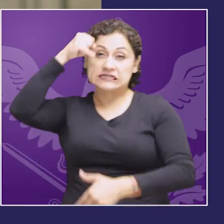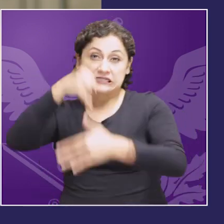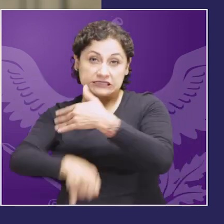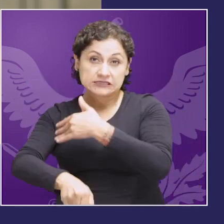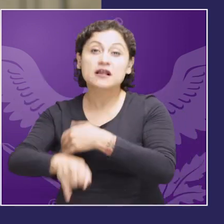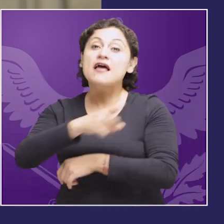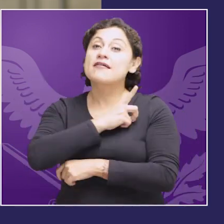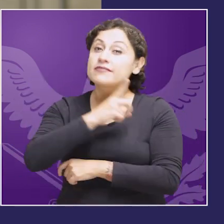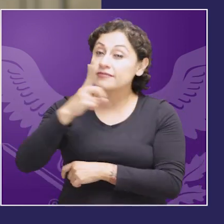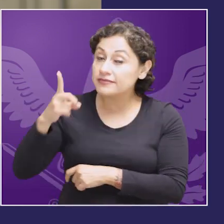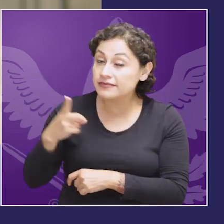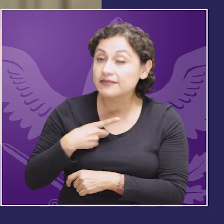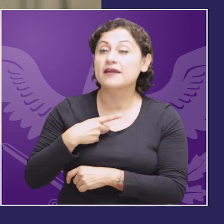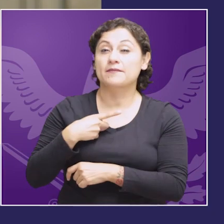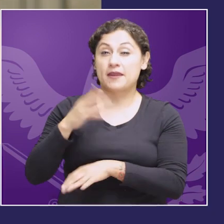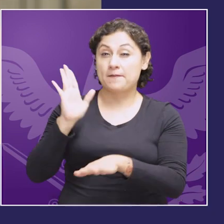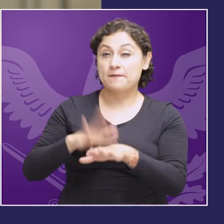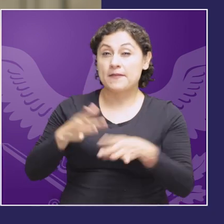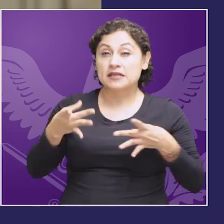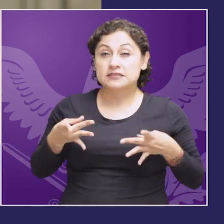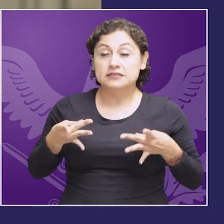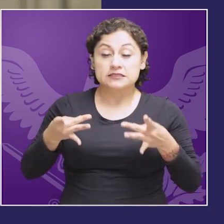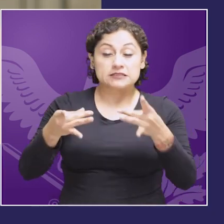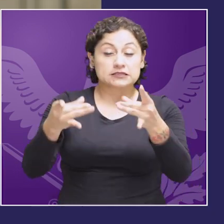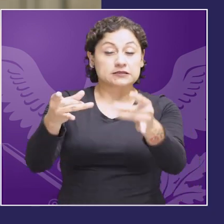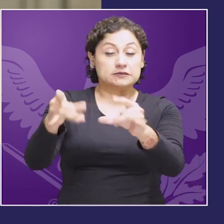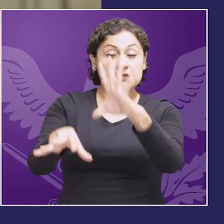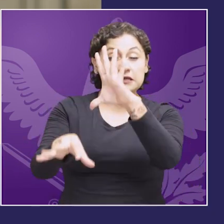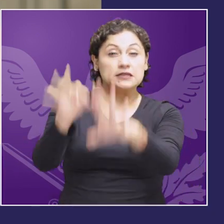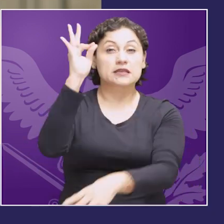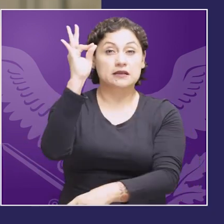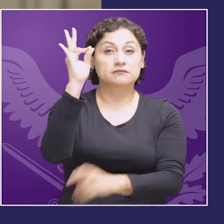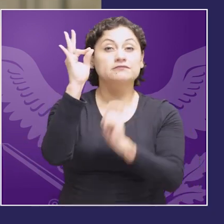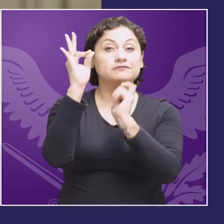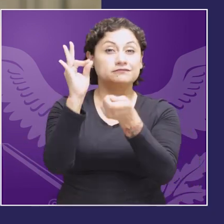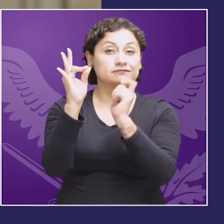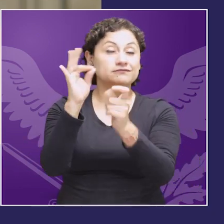tiene que, diría yo, profundizarse, sofisticarse, buscando de qué manera,